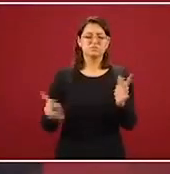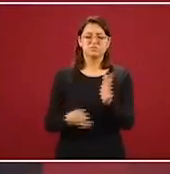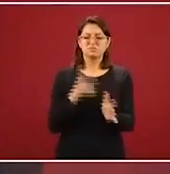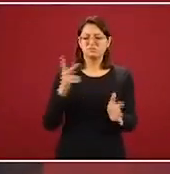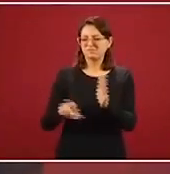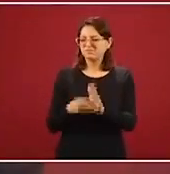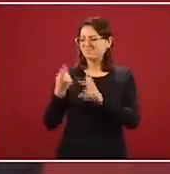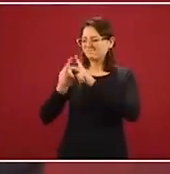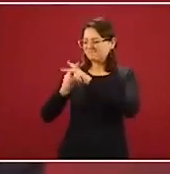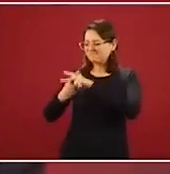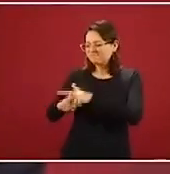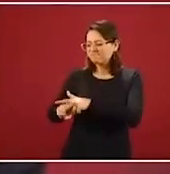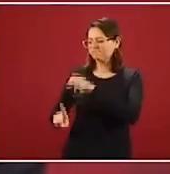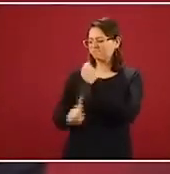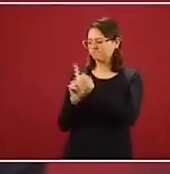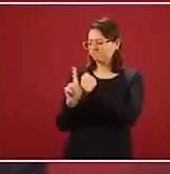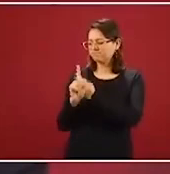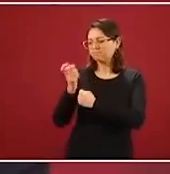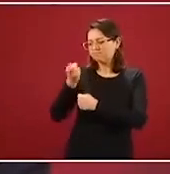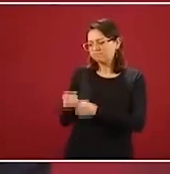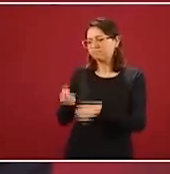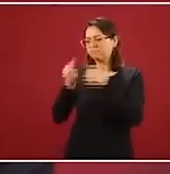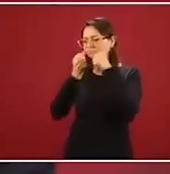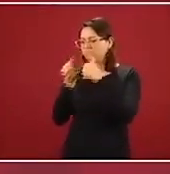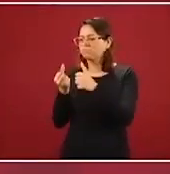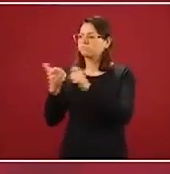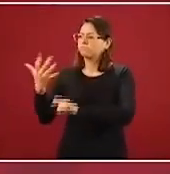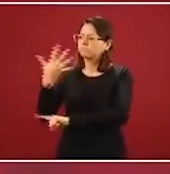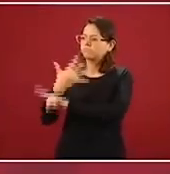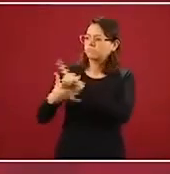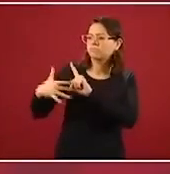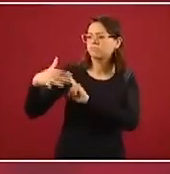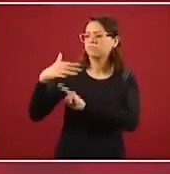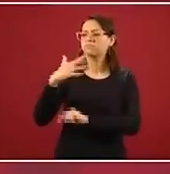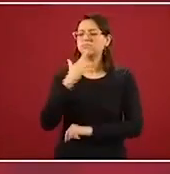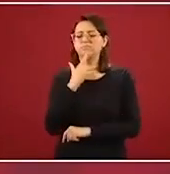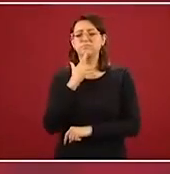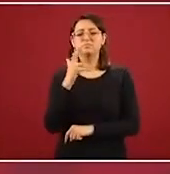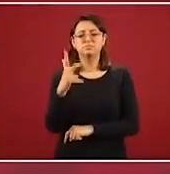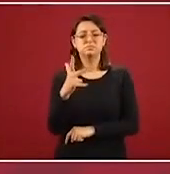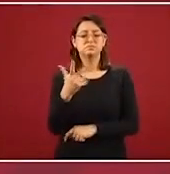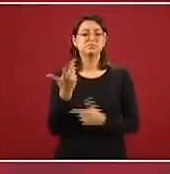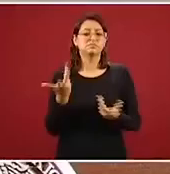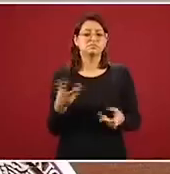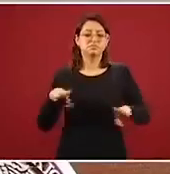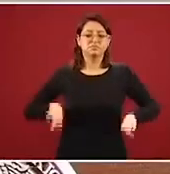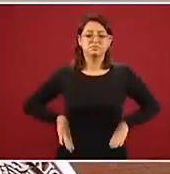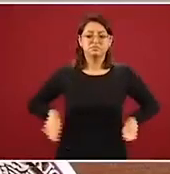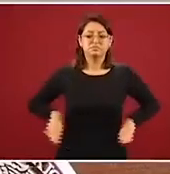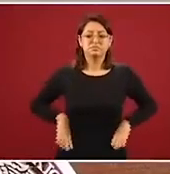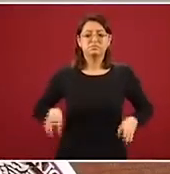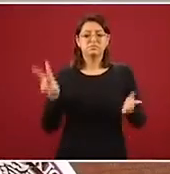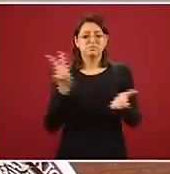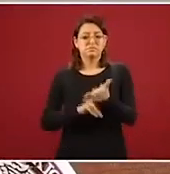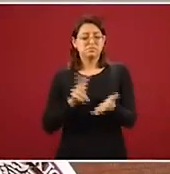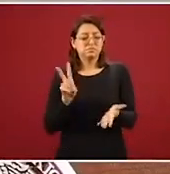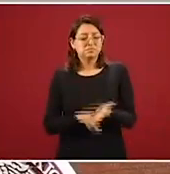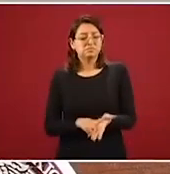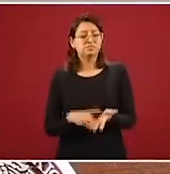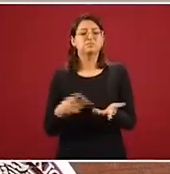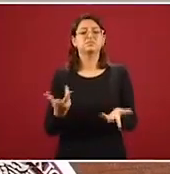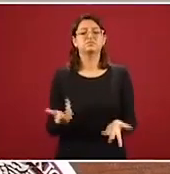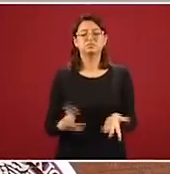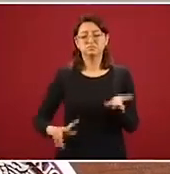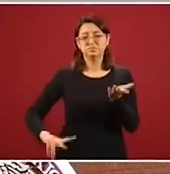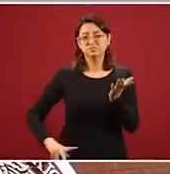para tener una sociedad mejor, para que se fortalezcan los valores,